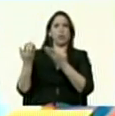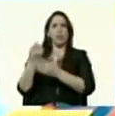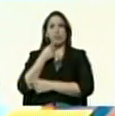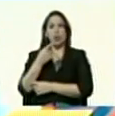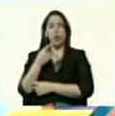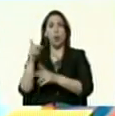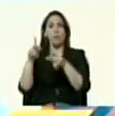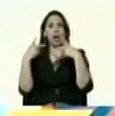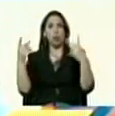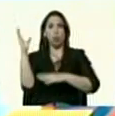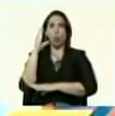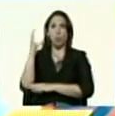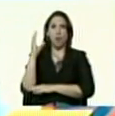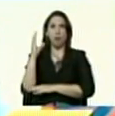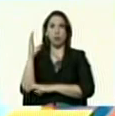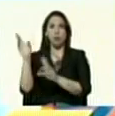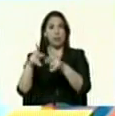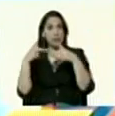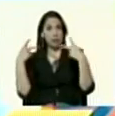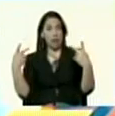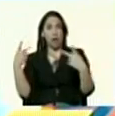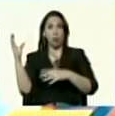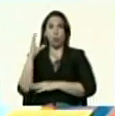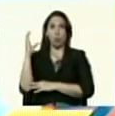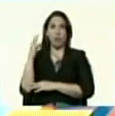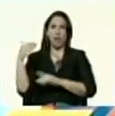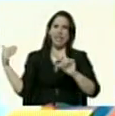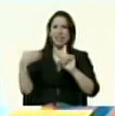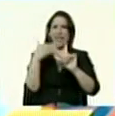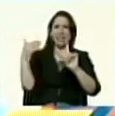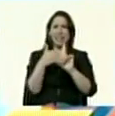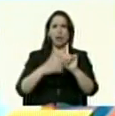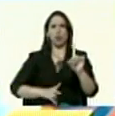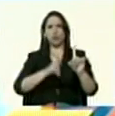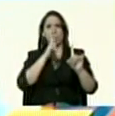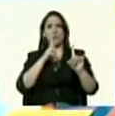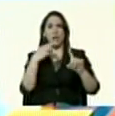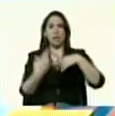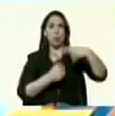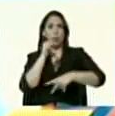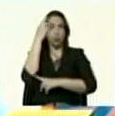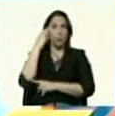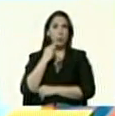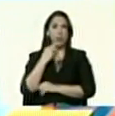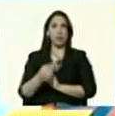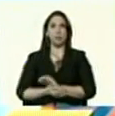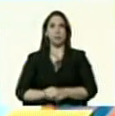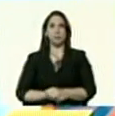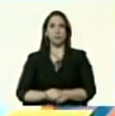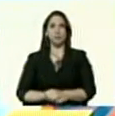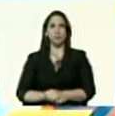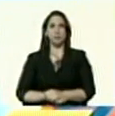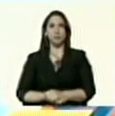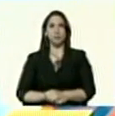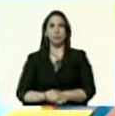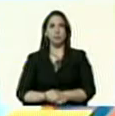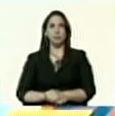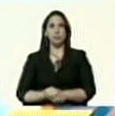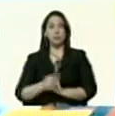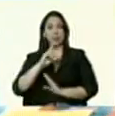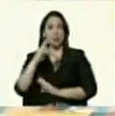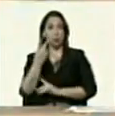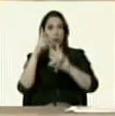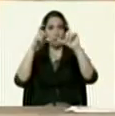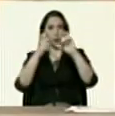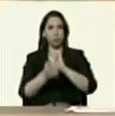Colombiano, un diario, dicho sea de paso, que ataca incesantemente a la revolución bolivariana. Esta segunda foto,